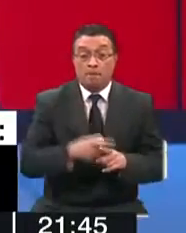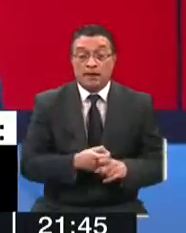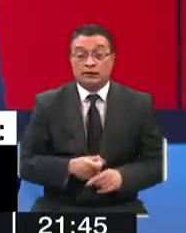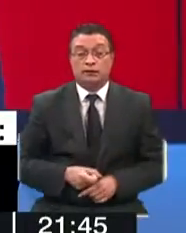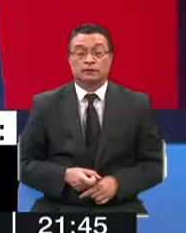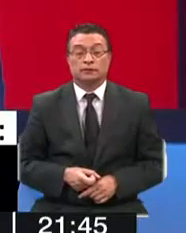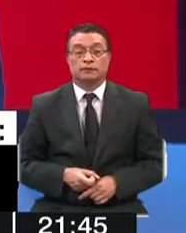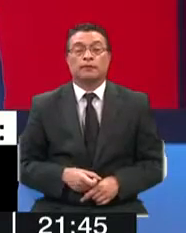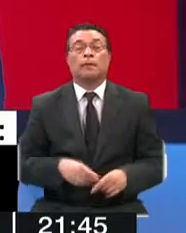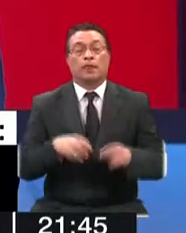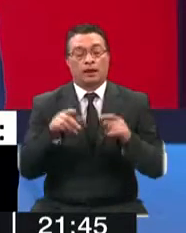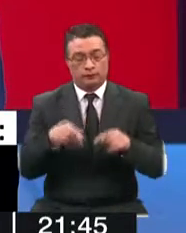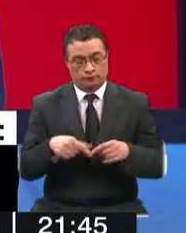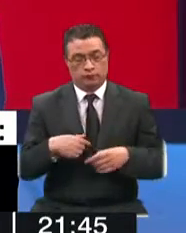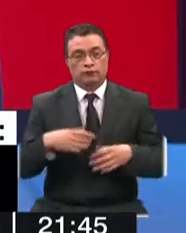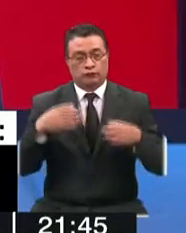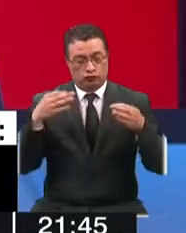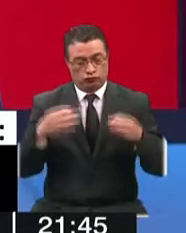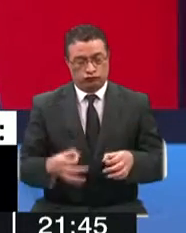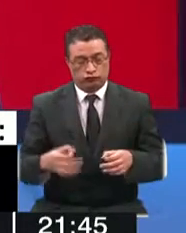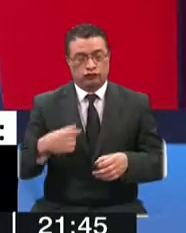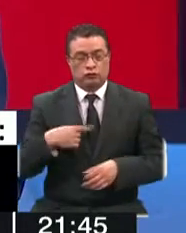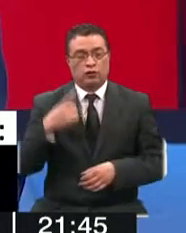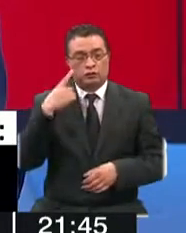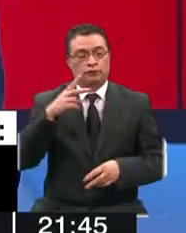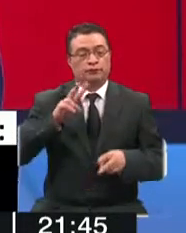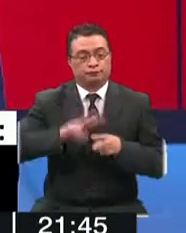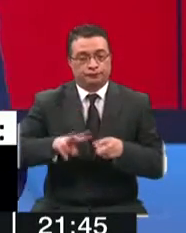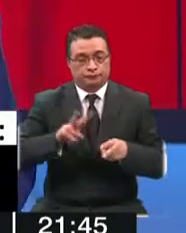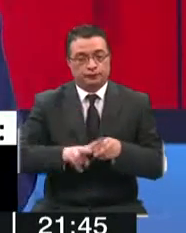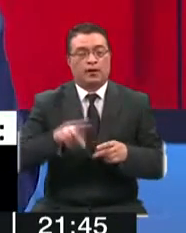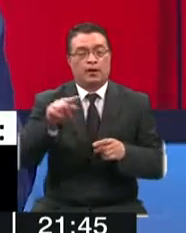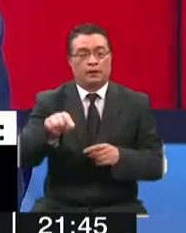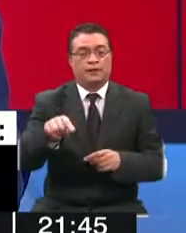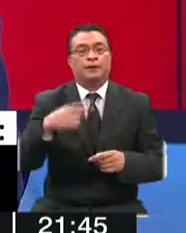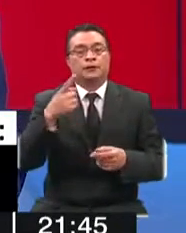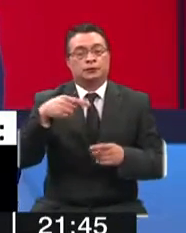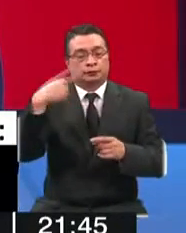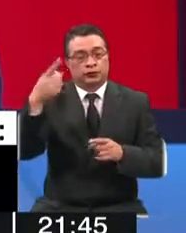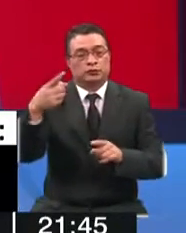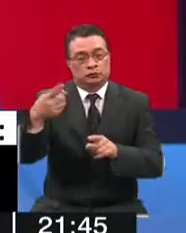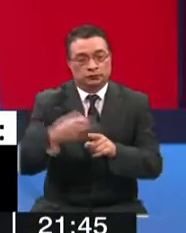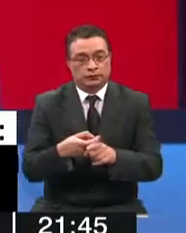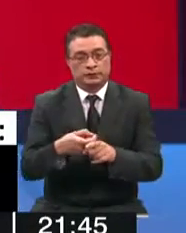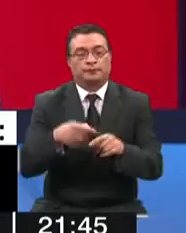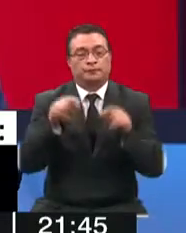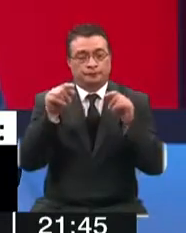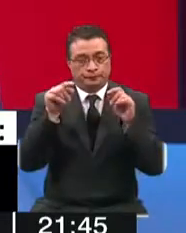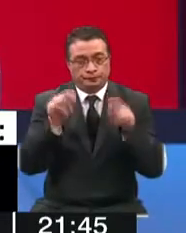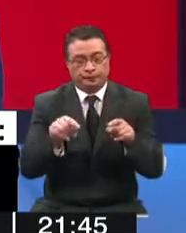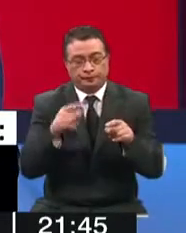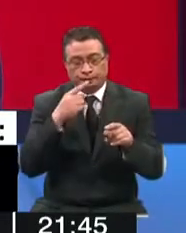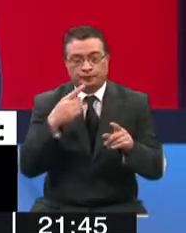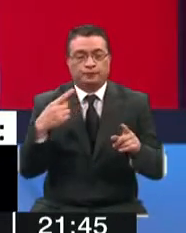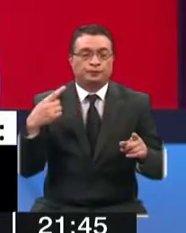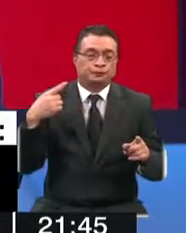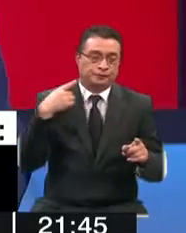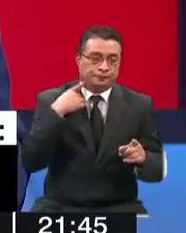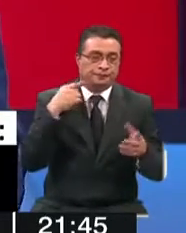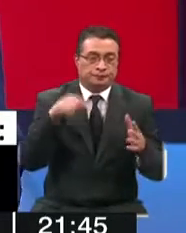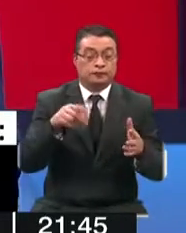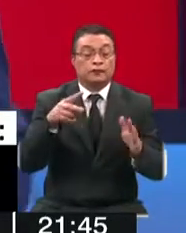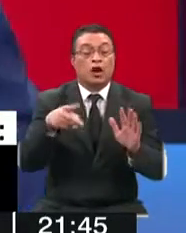nosotros efectivamente estamos empeñados en que esto se resuelva dentro de un mes. El nivel de incertidumbre y la afectación efectivamente de